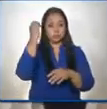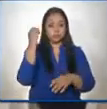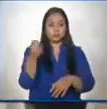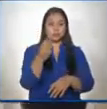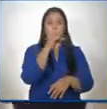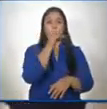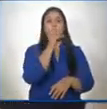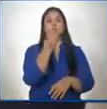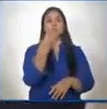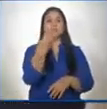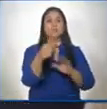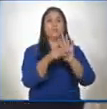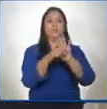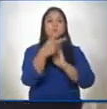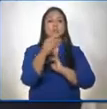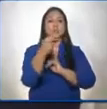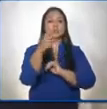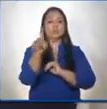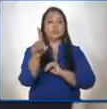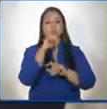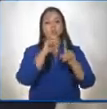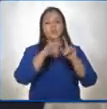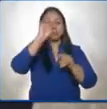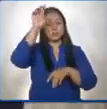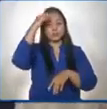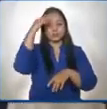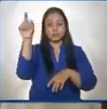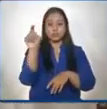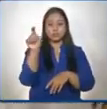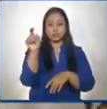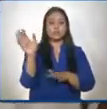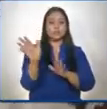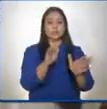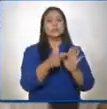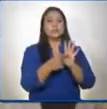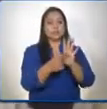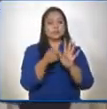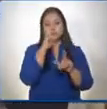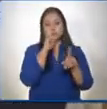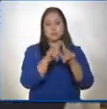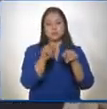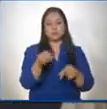03-2021 de la Comisión de Análisis de Presupuesto y Política Fiscal, también por el licenciado Álvaro González Richi.